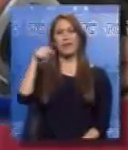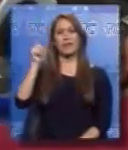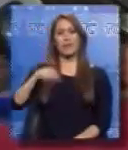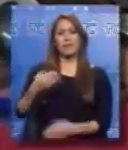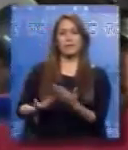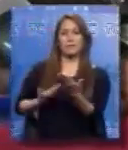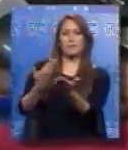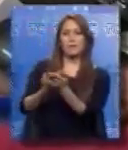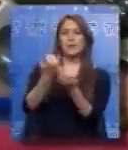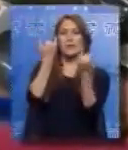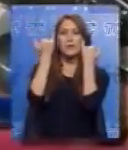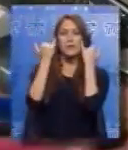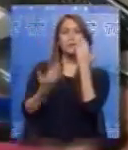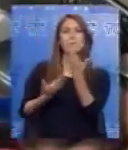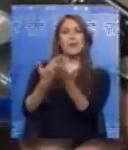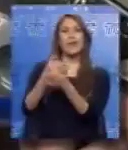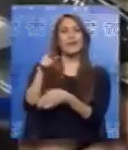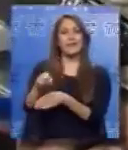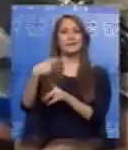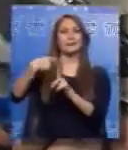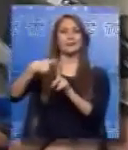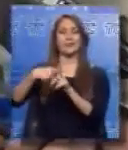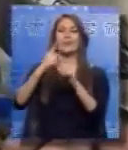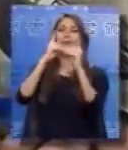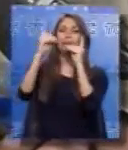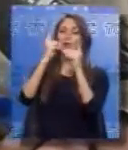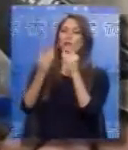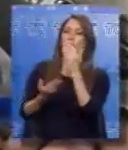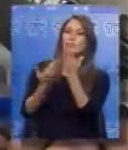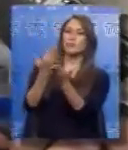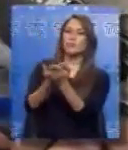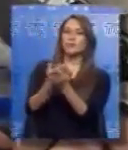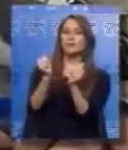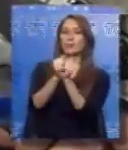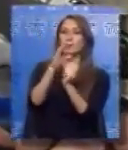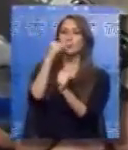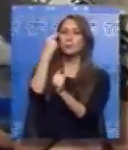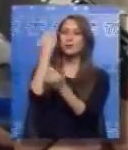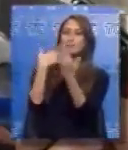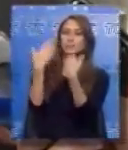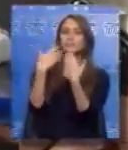hay que presentar las propuestas, son mediante el diálogo. Y a ese diálogo es el que nosotros estamos respondiendo.